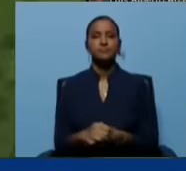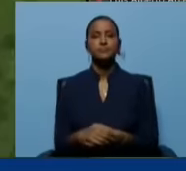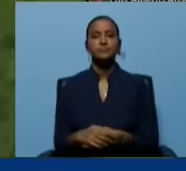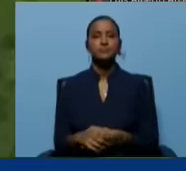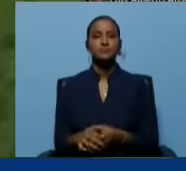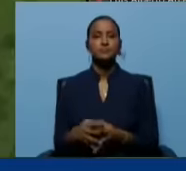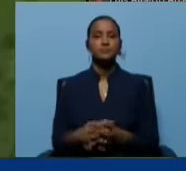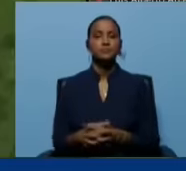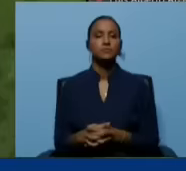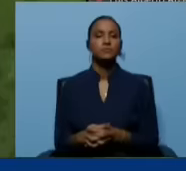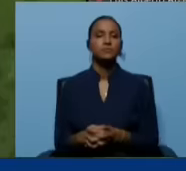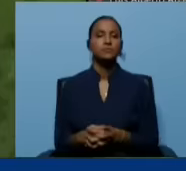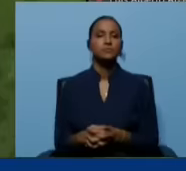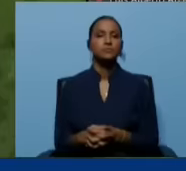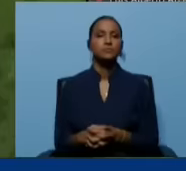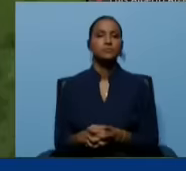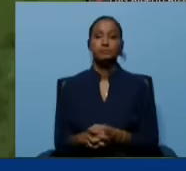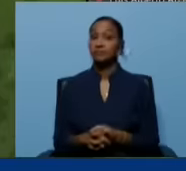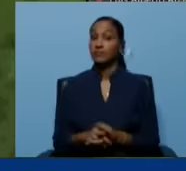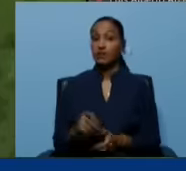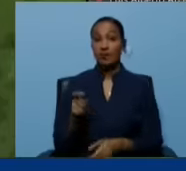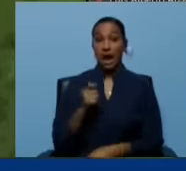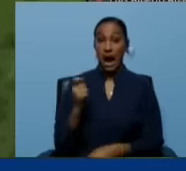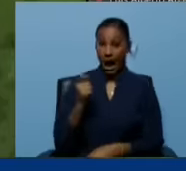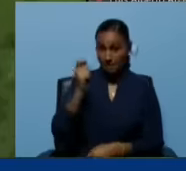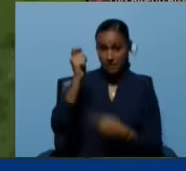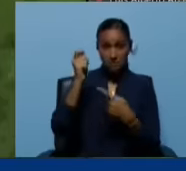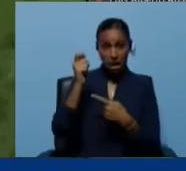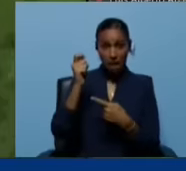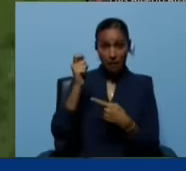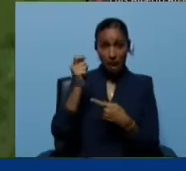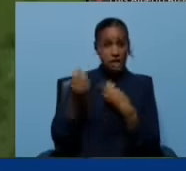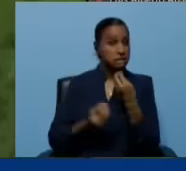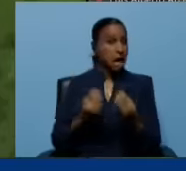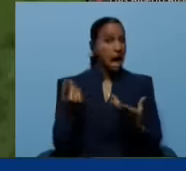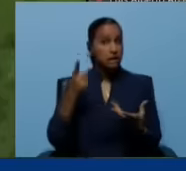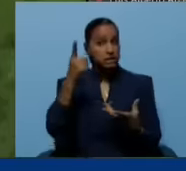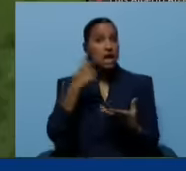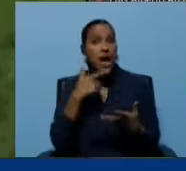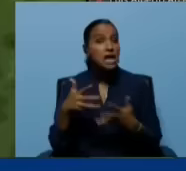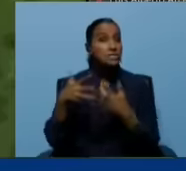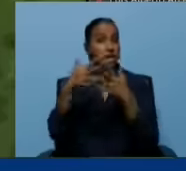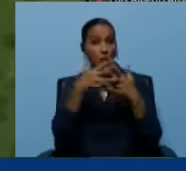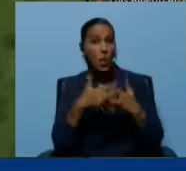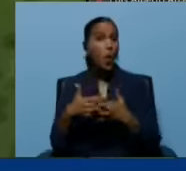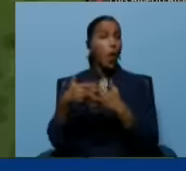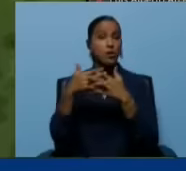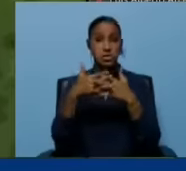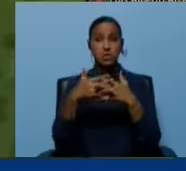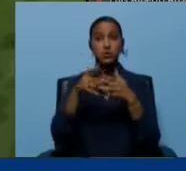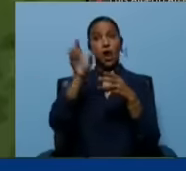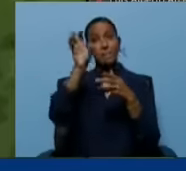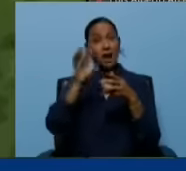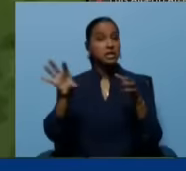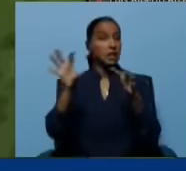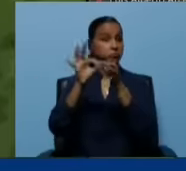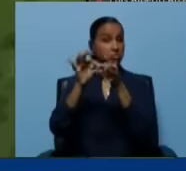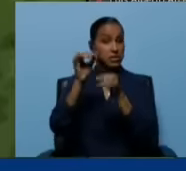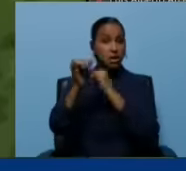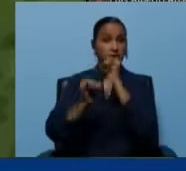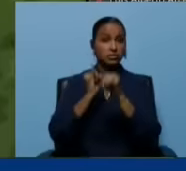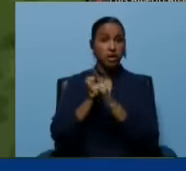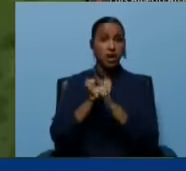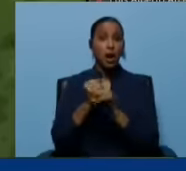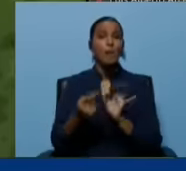imperio. No es la primera vez que el imperialismo estadounidense y las oligarquías regionales e internacionales